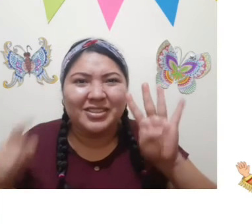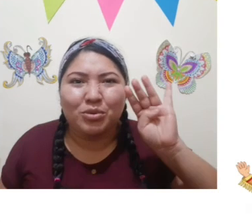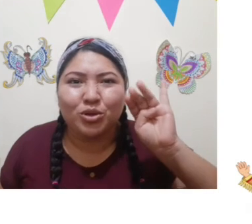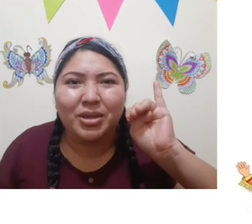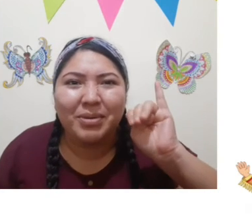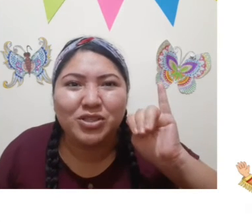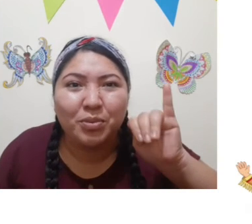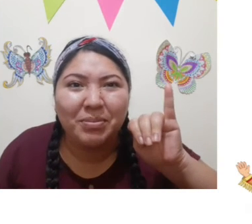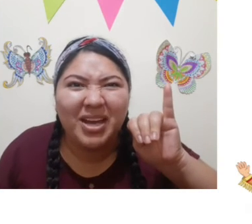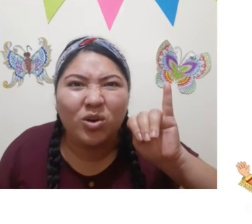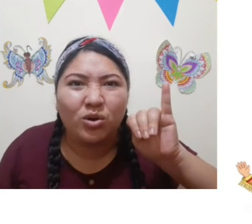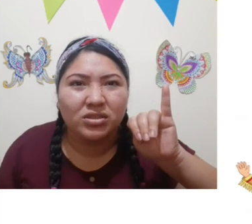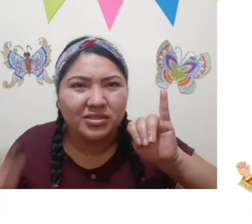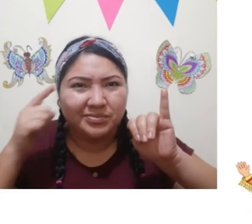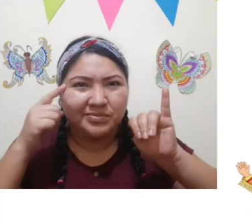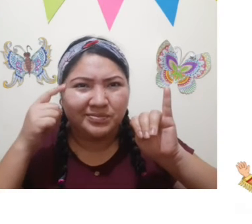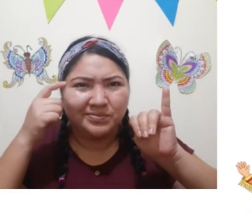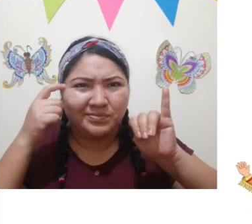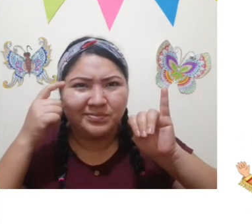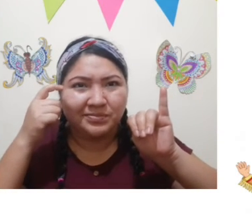por donde apareció primero